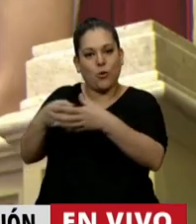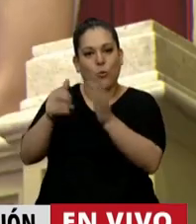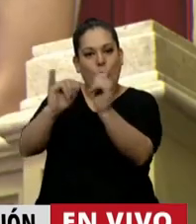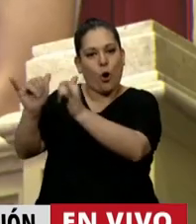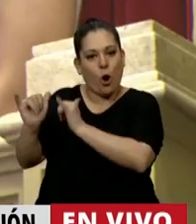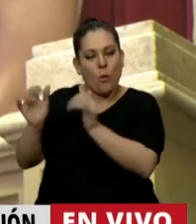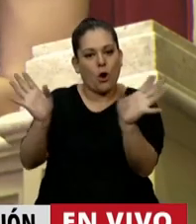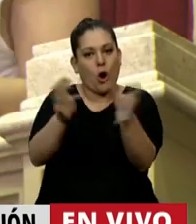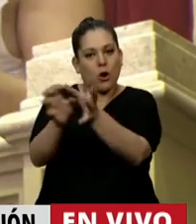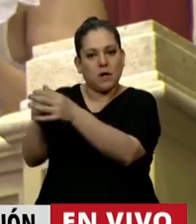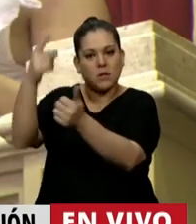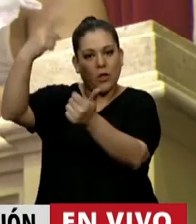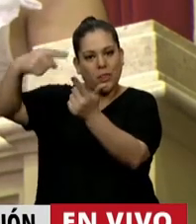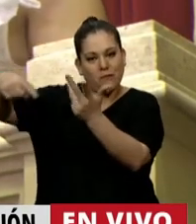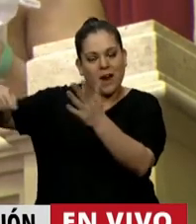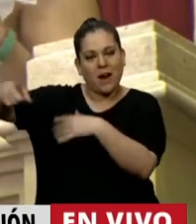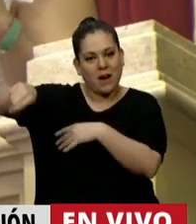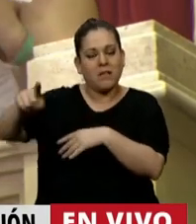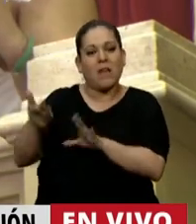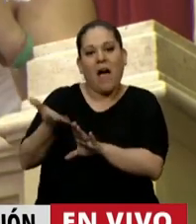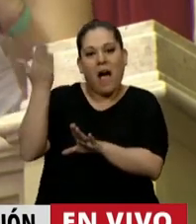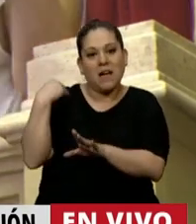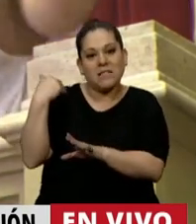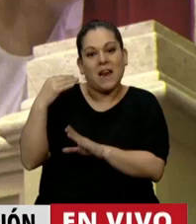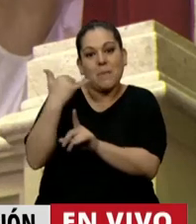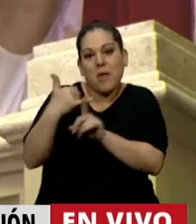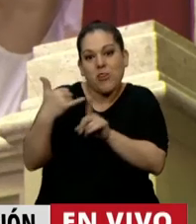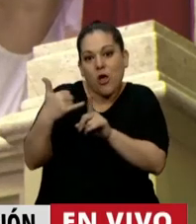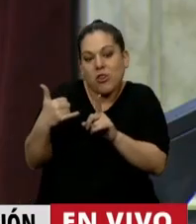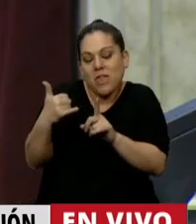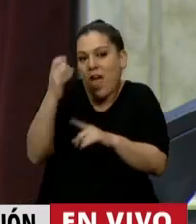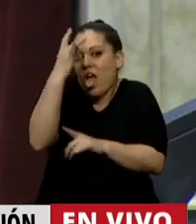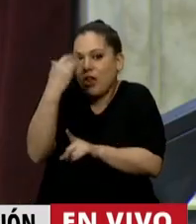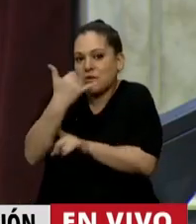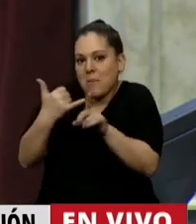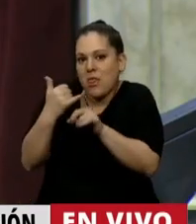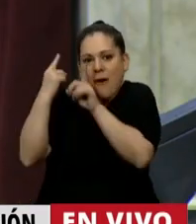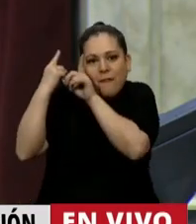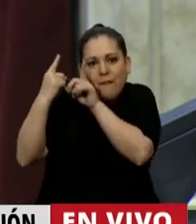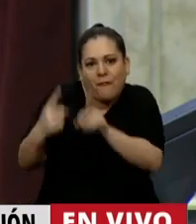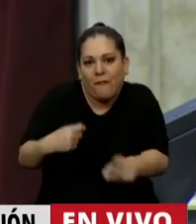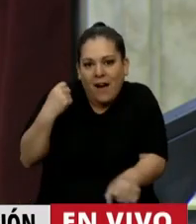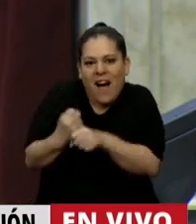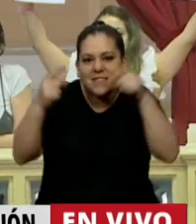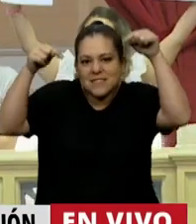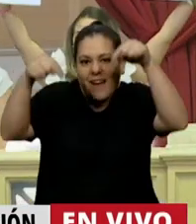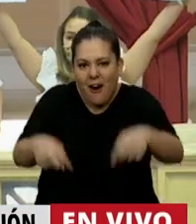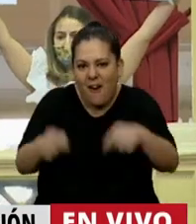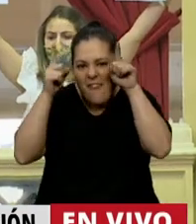distintas organizaciones de la sociedad civil que desde ayer a las doce del mediodía están acá en el recinto